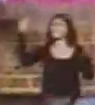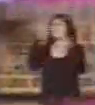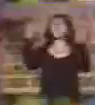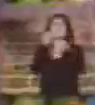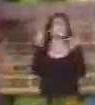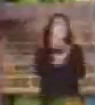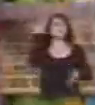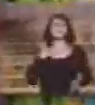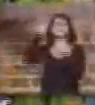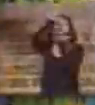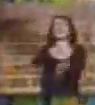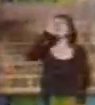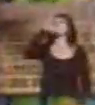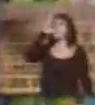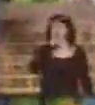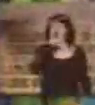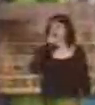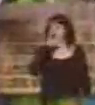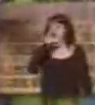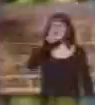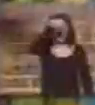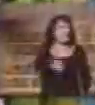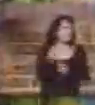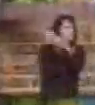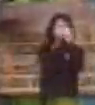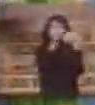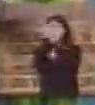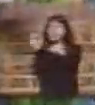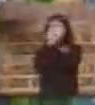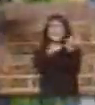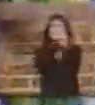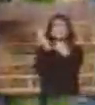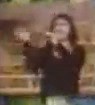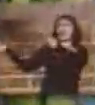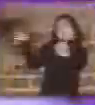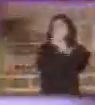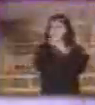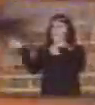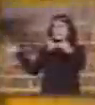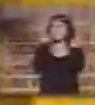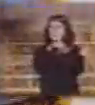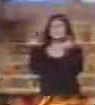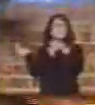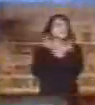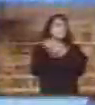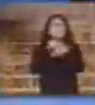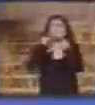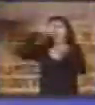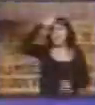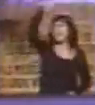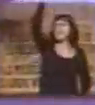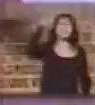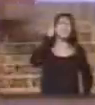Cuando llega febrero, murgas con las comparsas, una reina y la